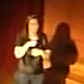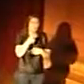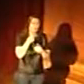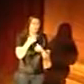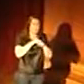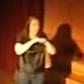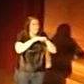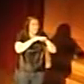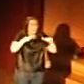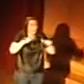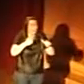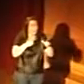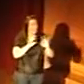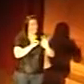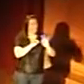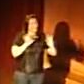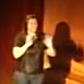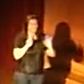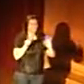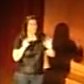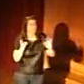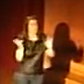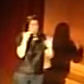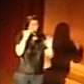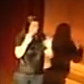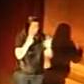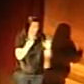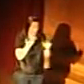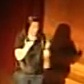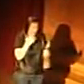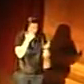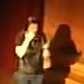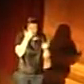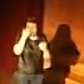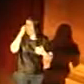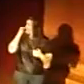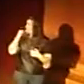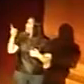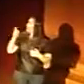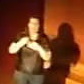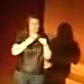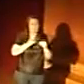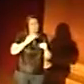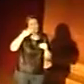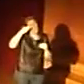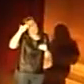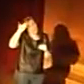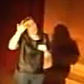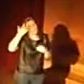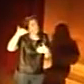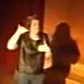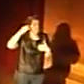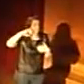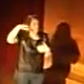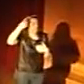más tosco si me lo permiten o mucho más agreste también hace esa sus visión ensoñada de Toledo que lógicamente para